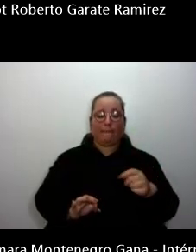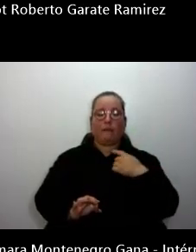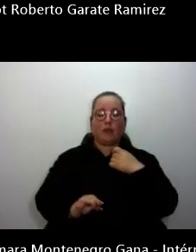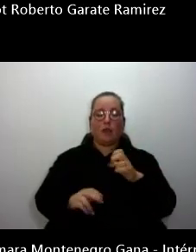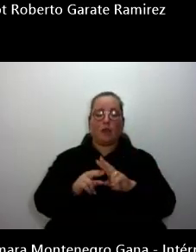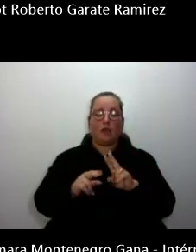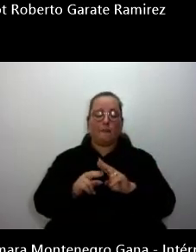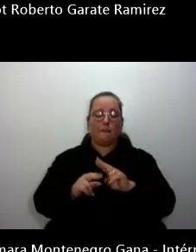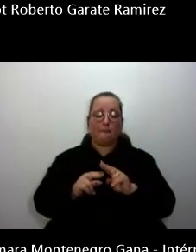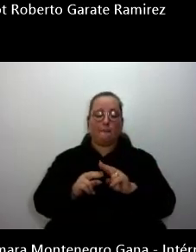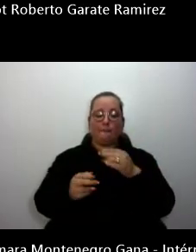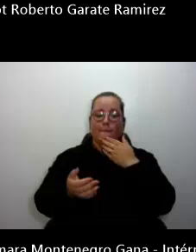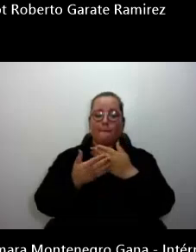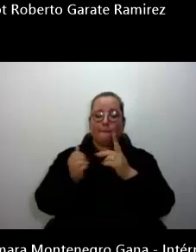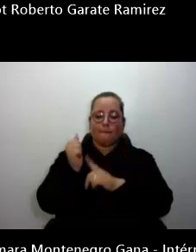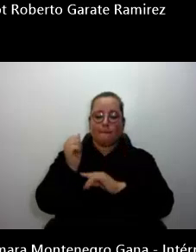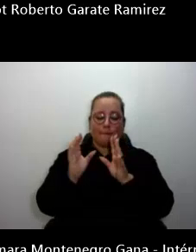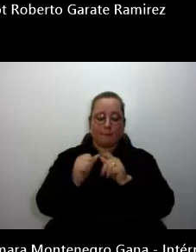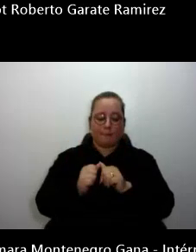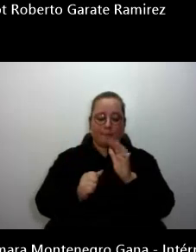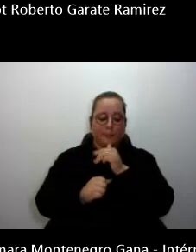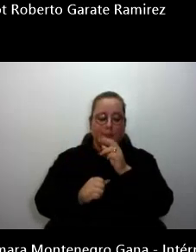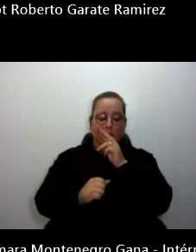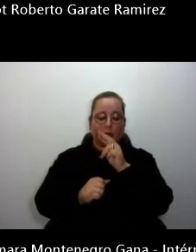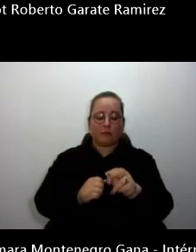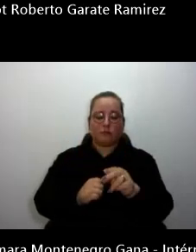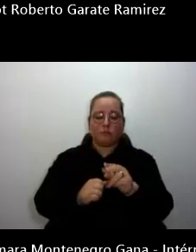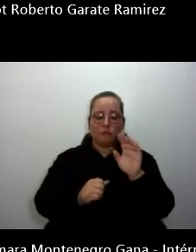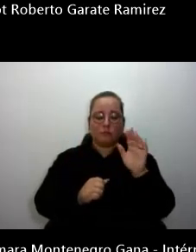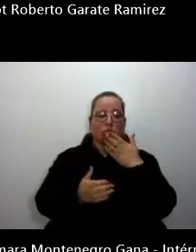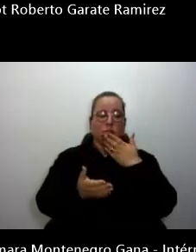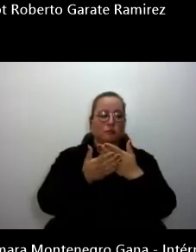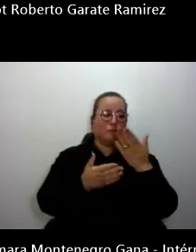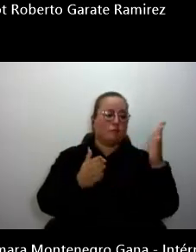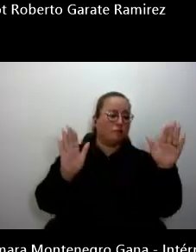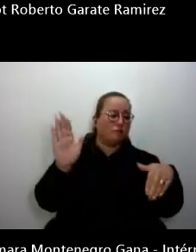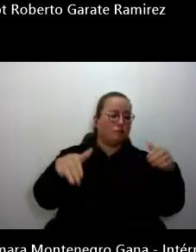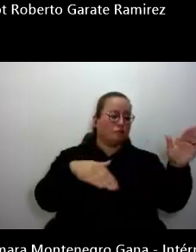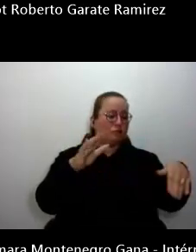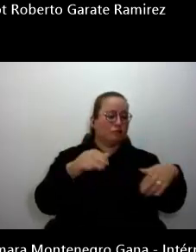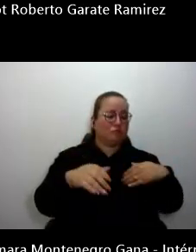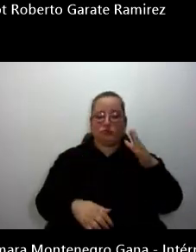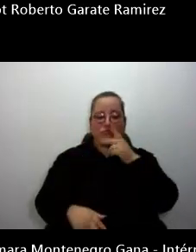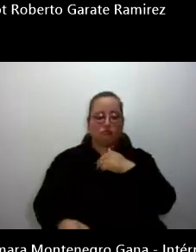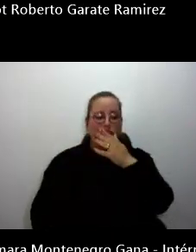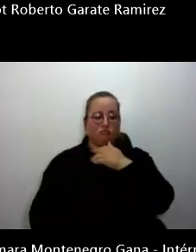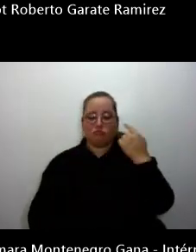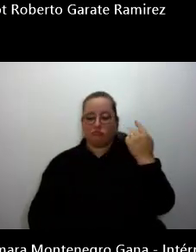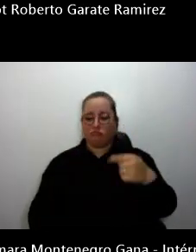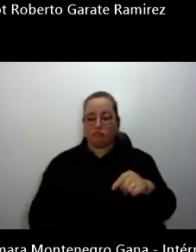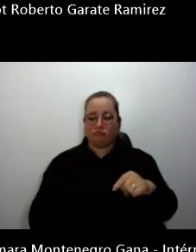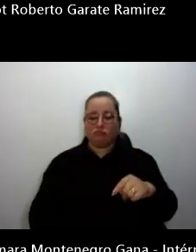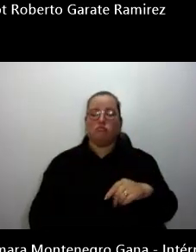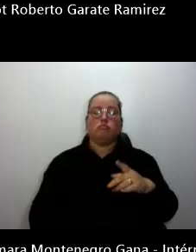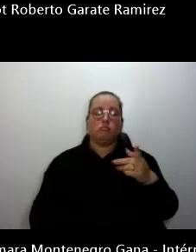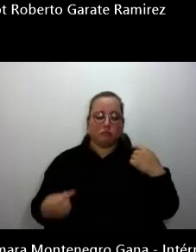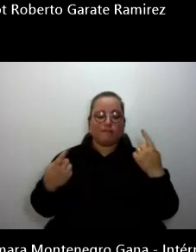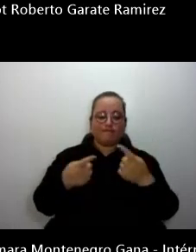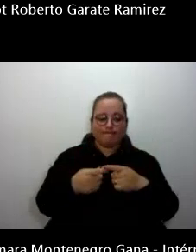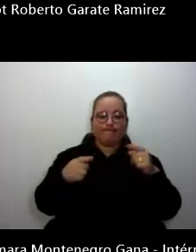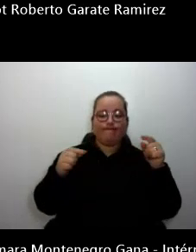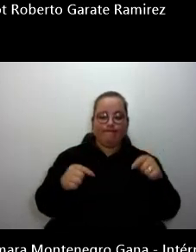hacer cuando una familia no responde a los llamados, cuando una familia no asiste a las citaciones? O sea, en la actualidad tenemos,